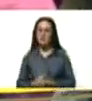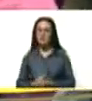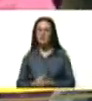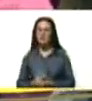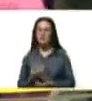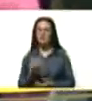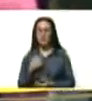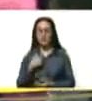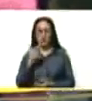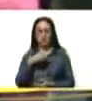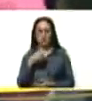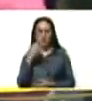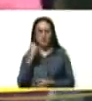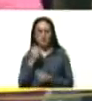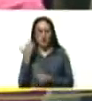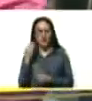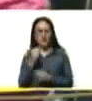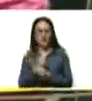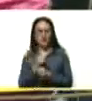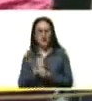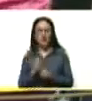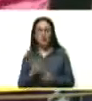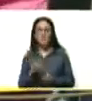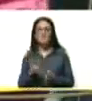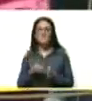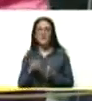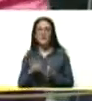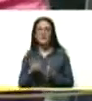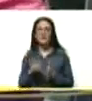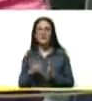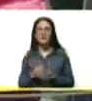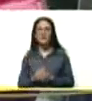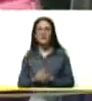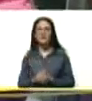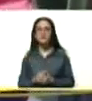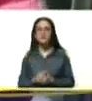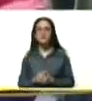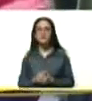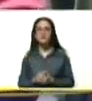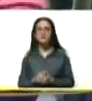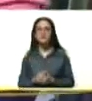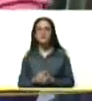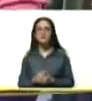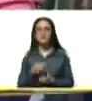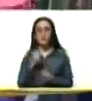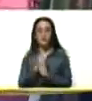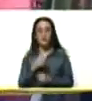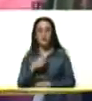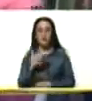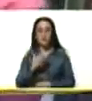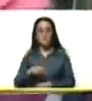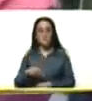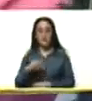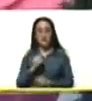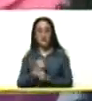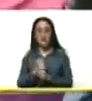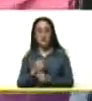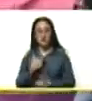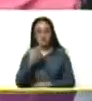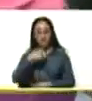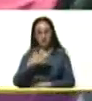yo soy un trabajador metro, yo soy un operador de transporte superficial, soy el presidente obrero, esa es mi